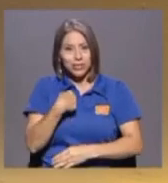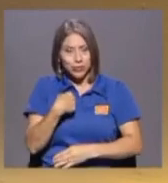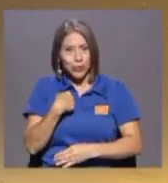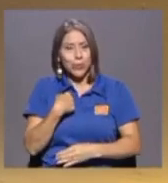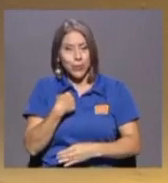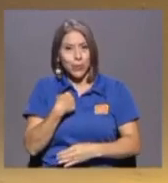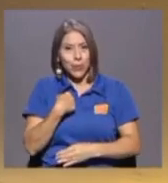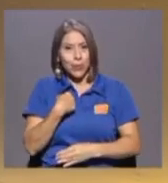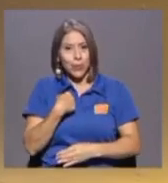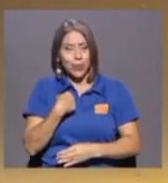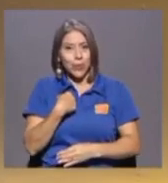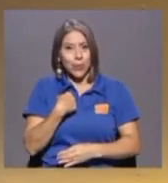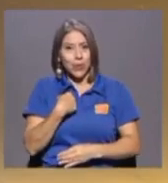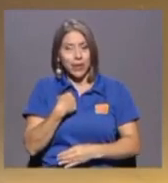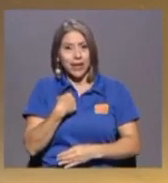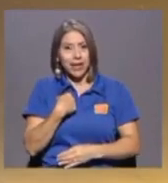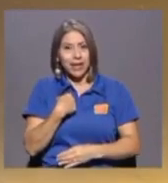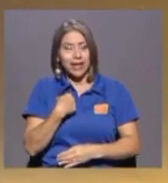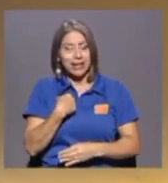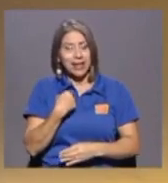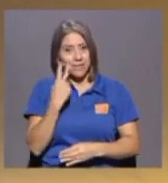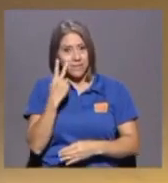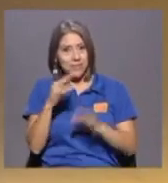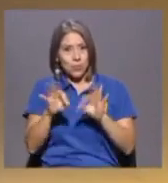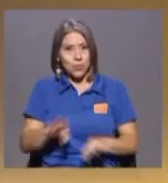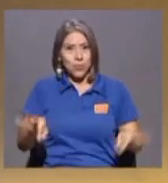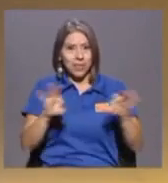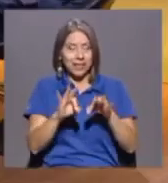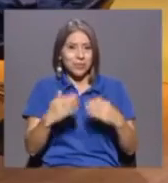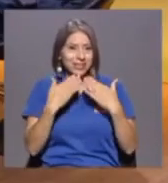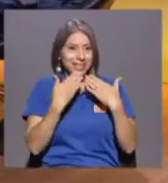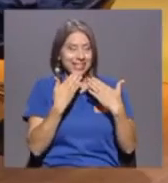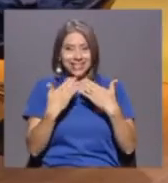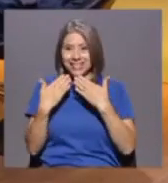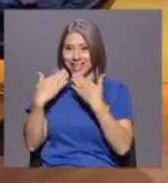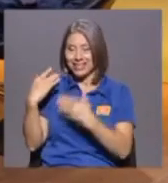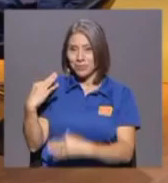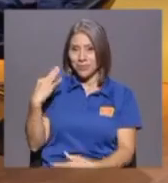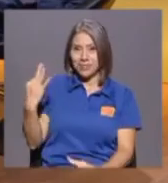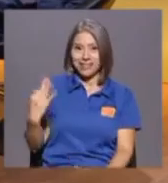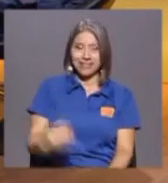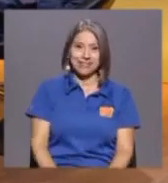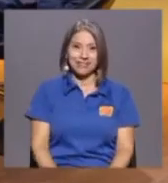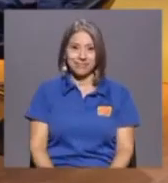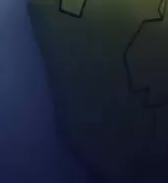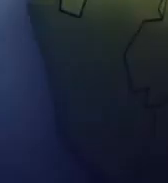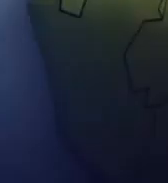como muy valiosa. Muchas gracias. Muchas gracias por la invitación.